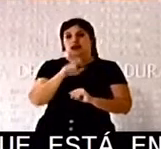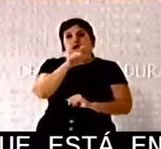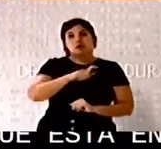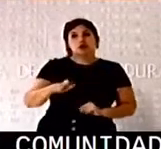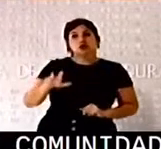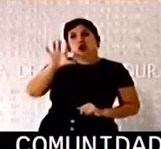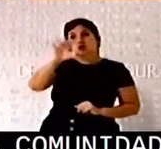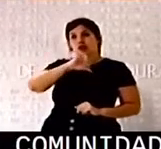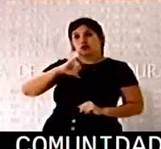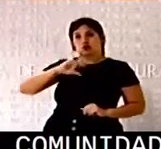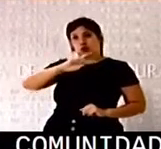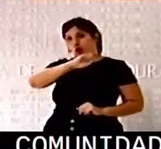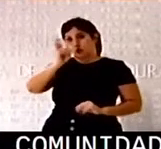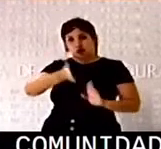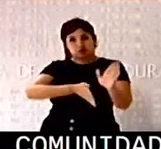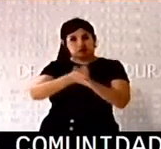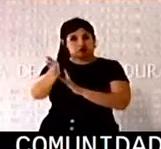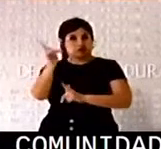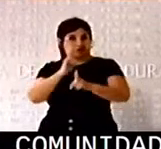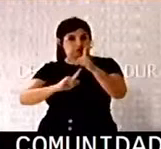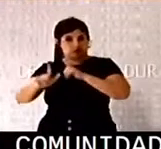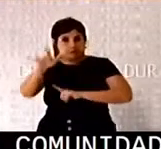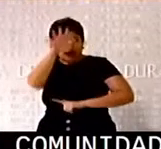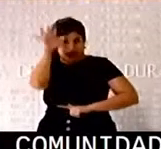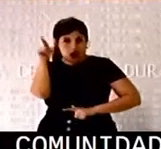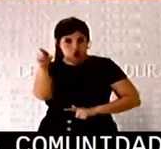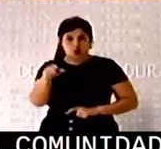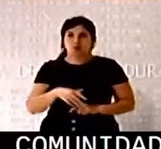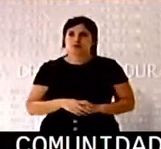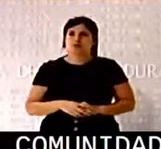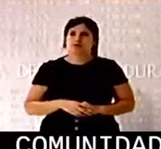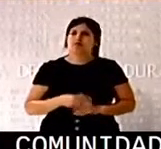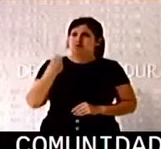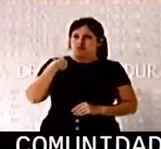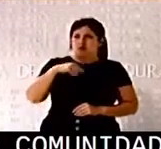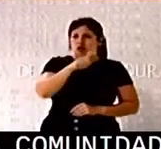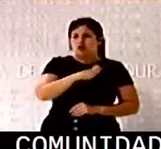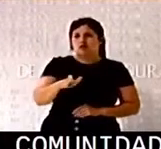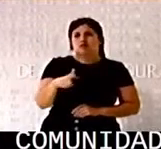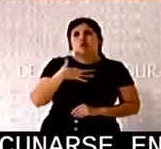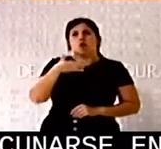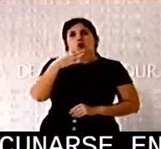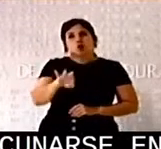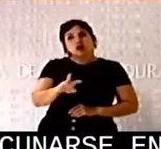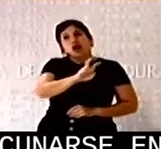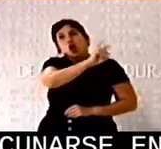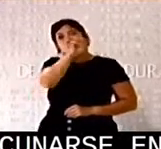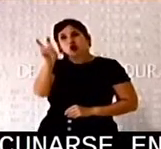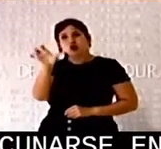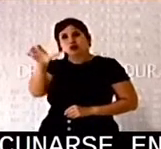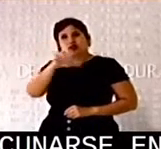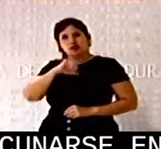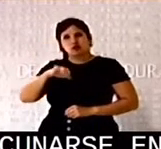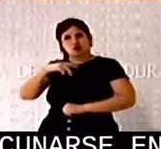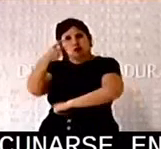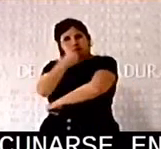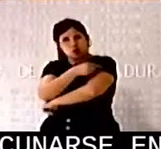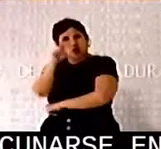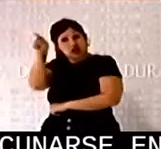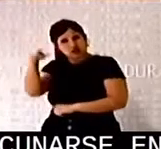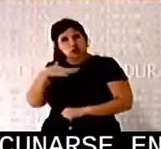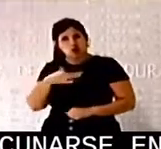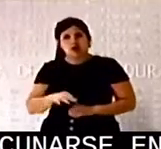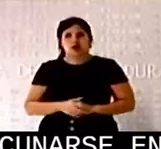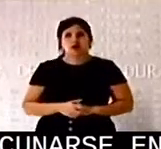autónoma de cara al verano, Sí. ¿Pueden vacunarse en esa otra comunidad autónoma? Sí. Se sacan